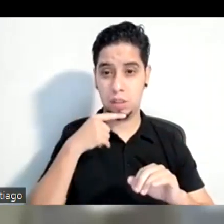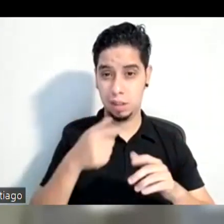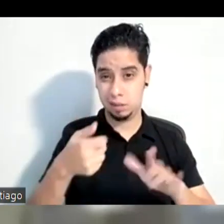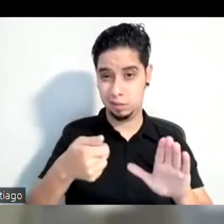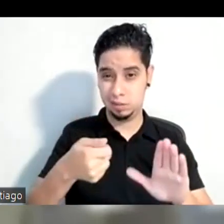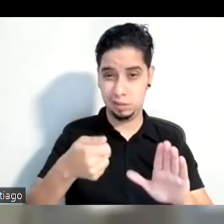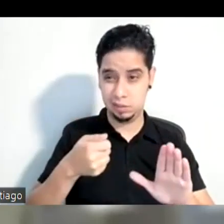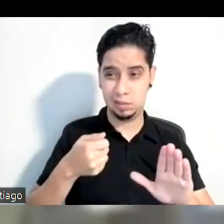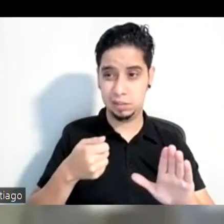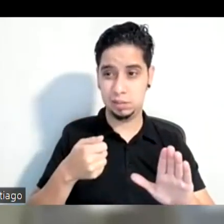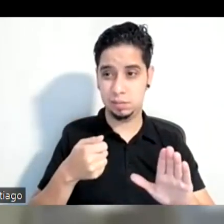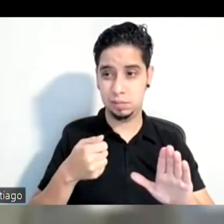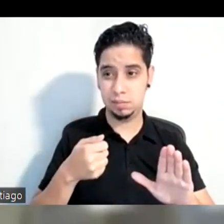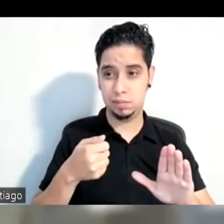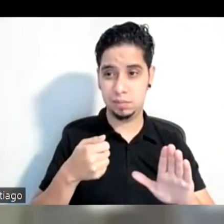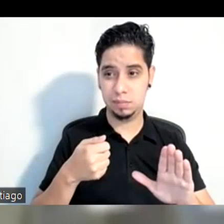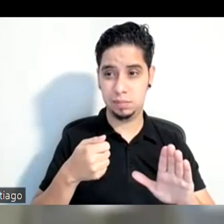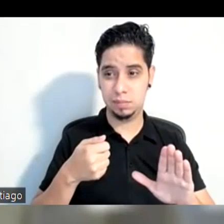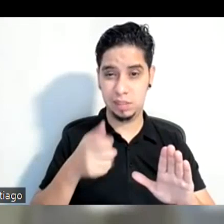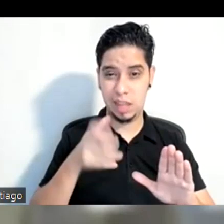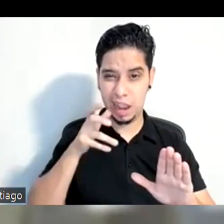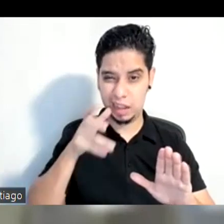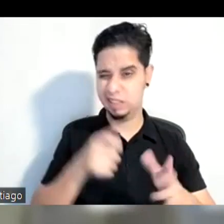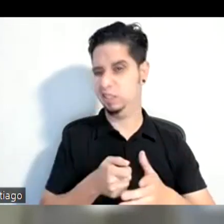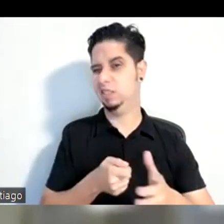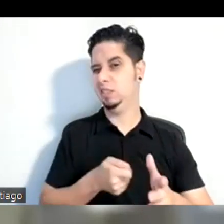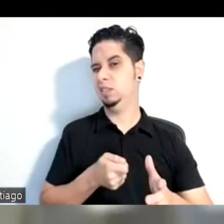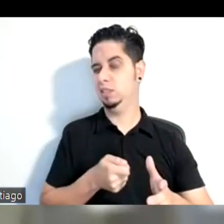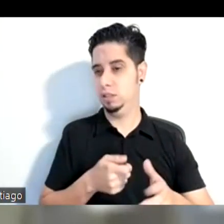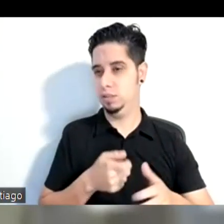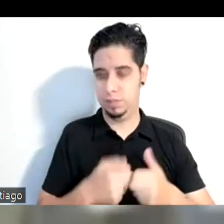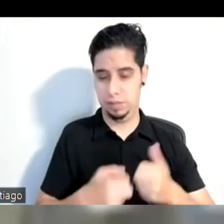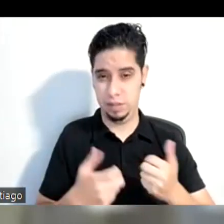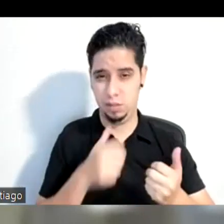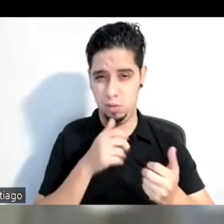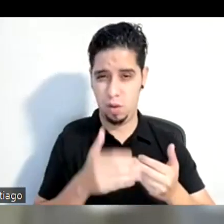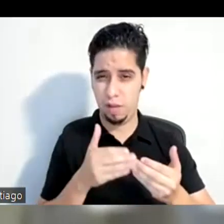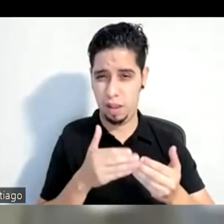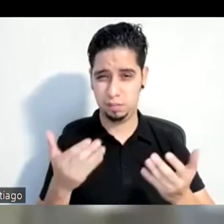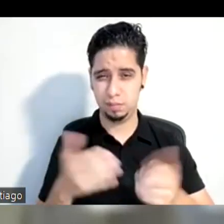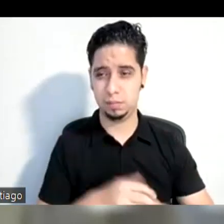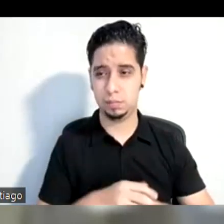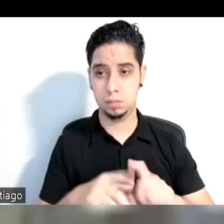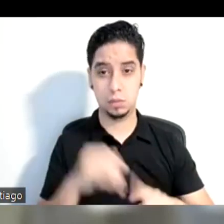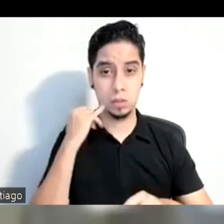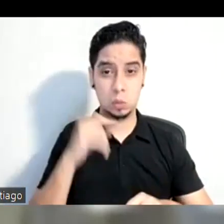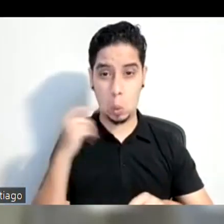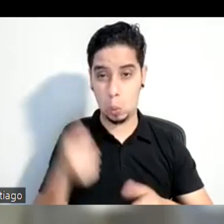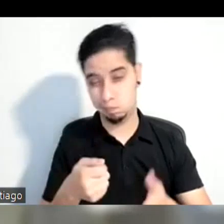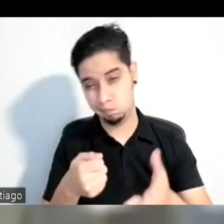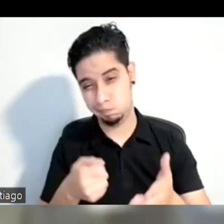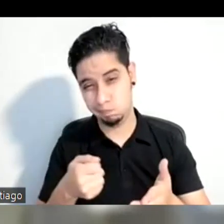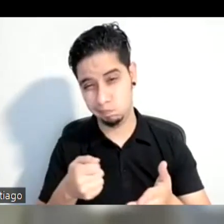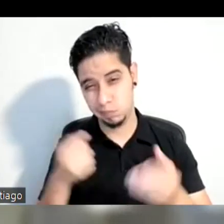la muela, estás ahí, te están gritando en el oído, pues es difícil. Pero si tú eres sordo, estás jalando la